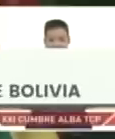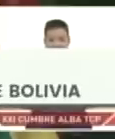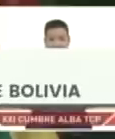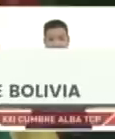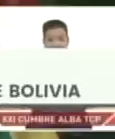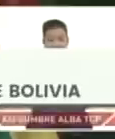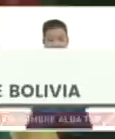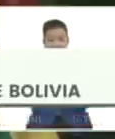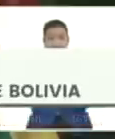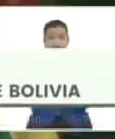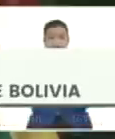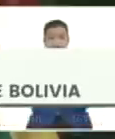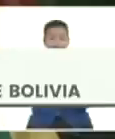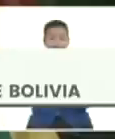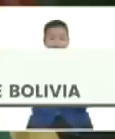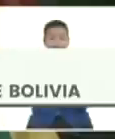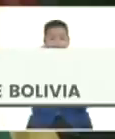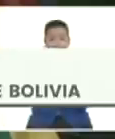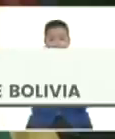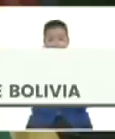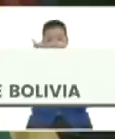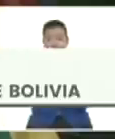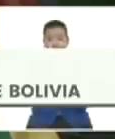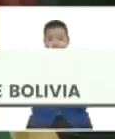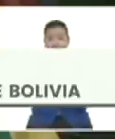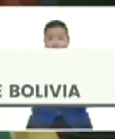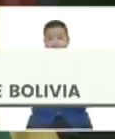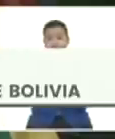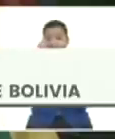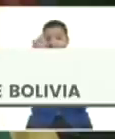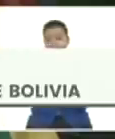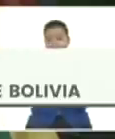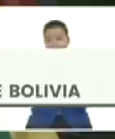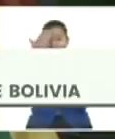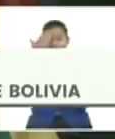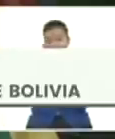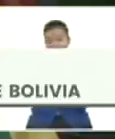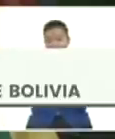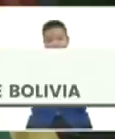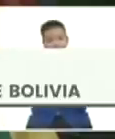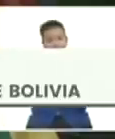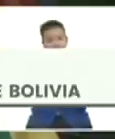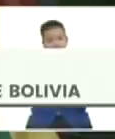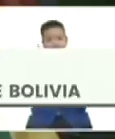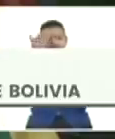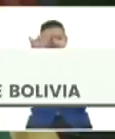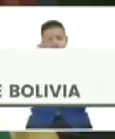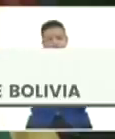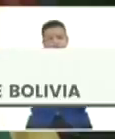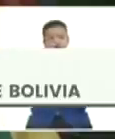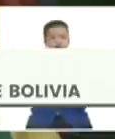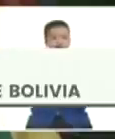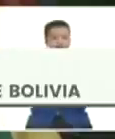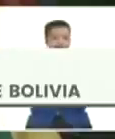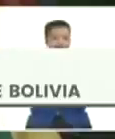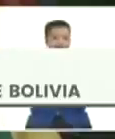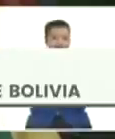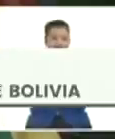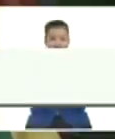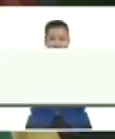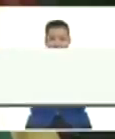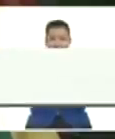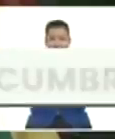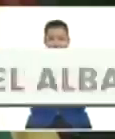21ª cumbre del ALBA TCP. Saluda también a nuestro hermano Nicolás Maduro,